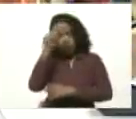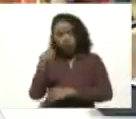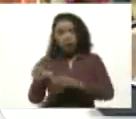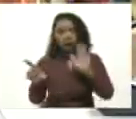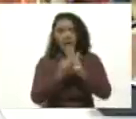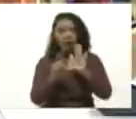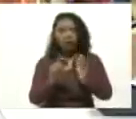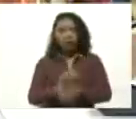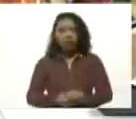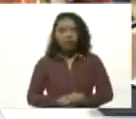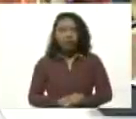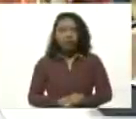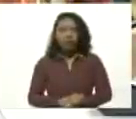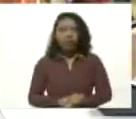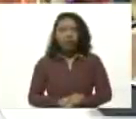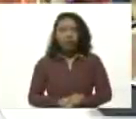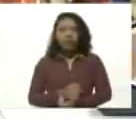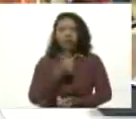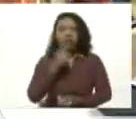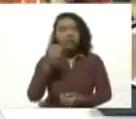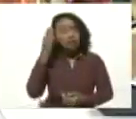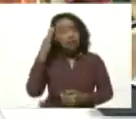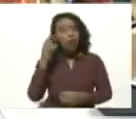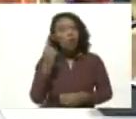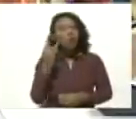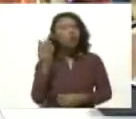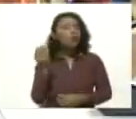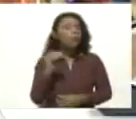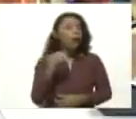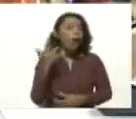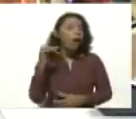legalmente. ¿Quién sabe cuántos más serán?